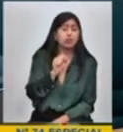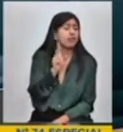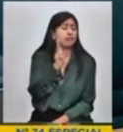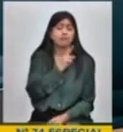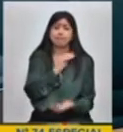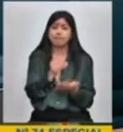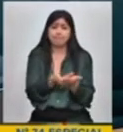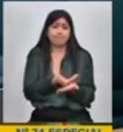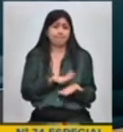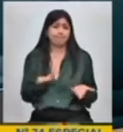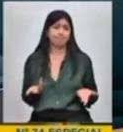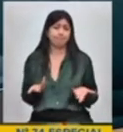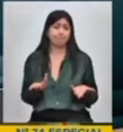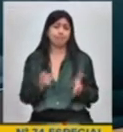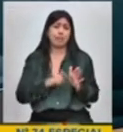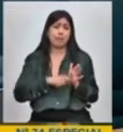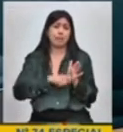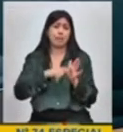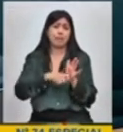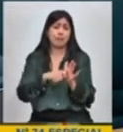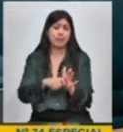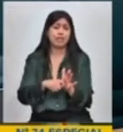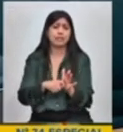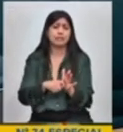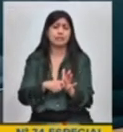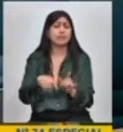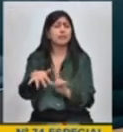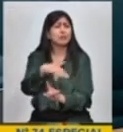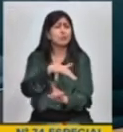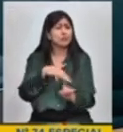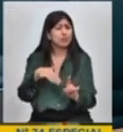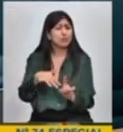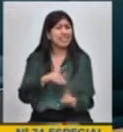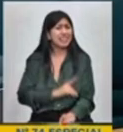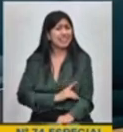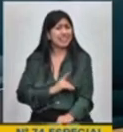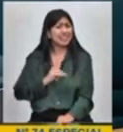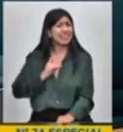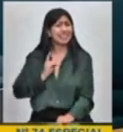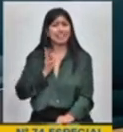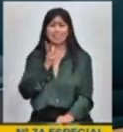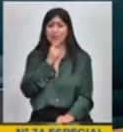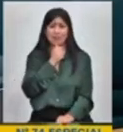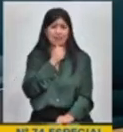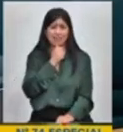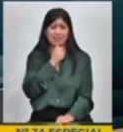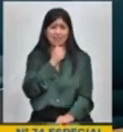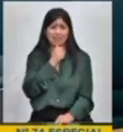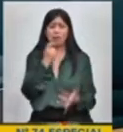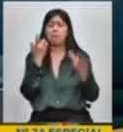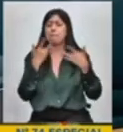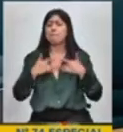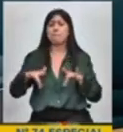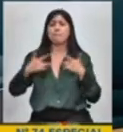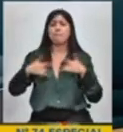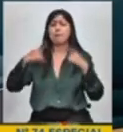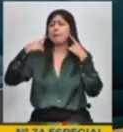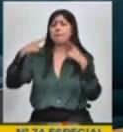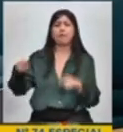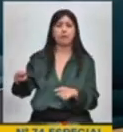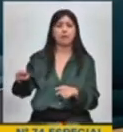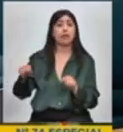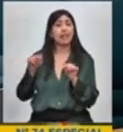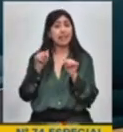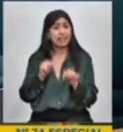varios meses, persiguiéndolos en condiciones que no son dignas para trabajar y sin que los escuche. Ese tema tiene